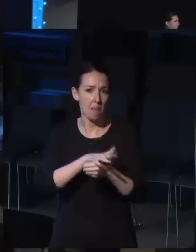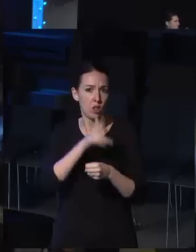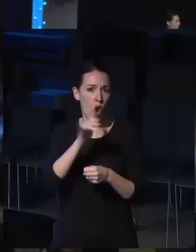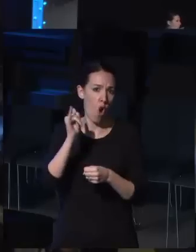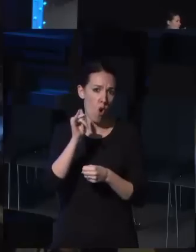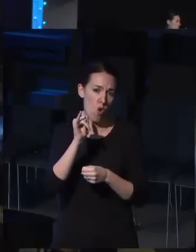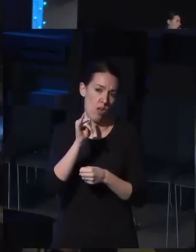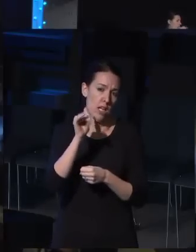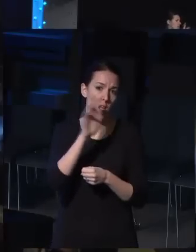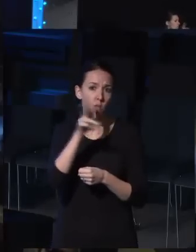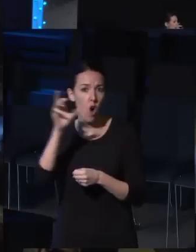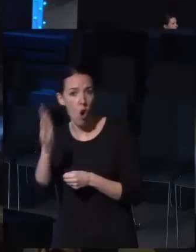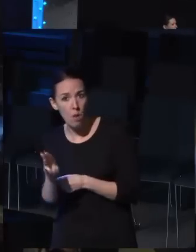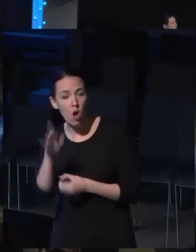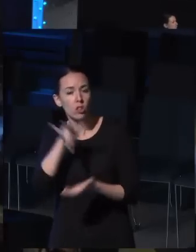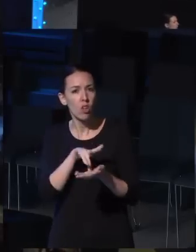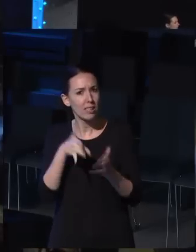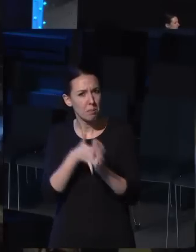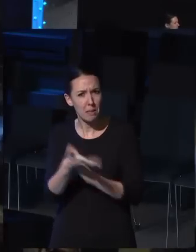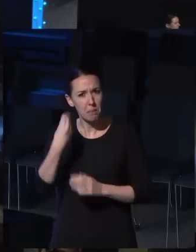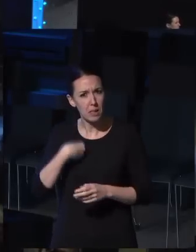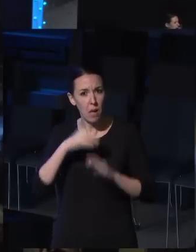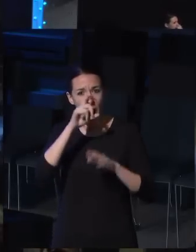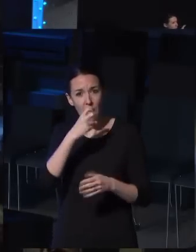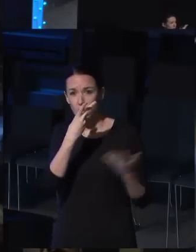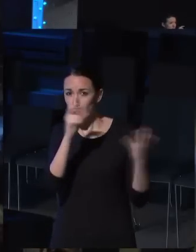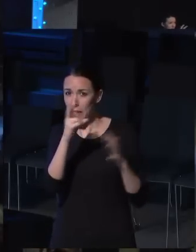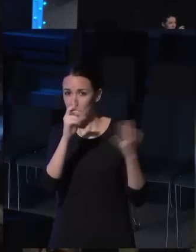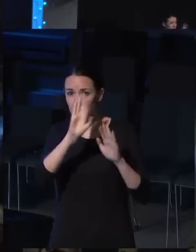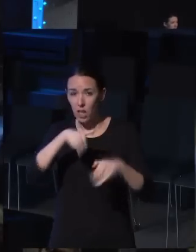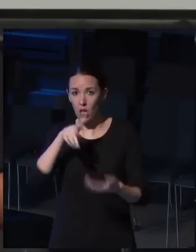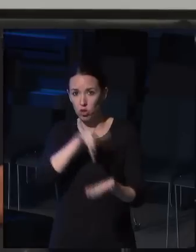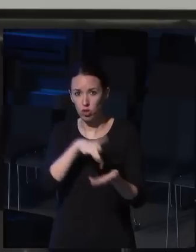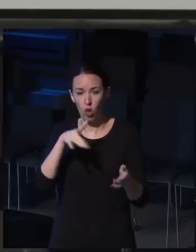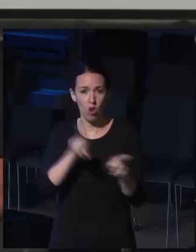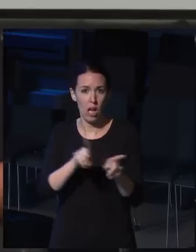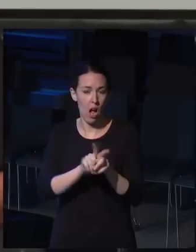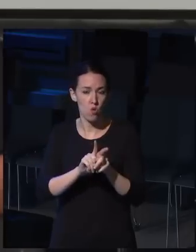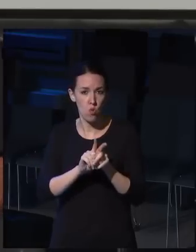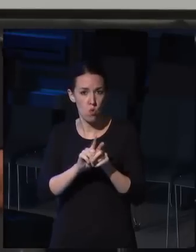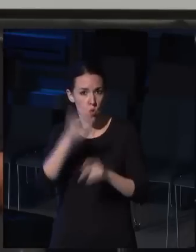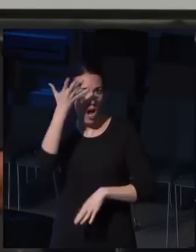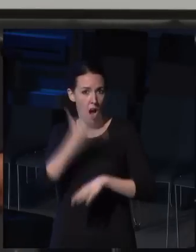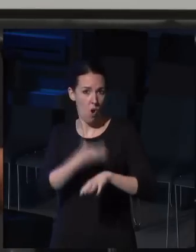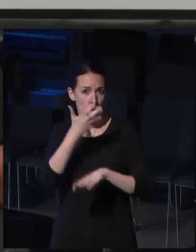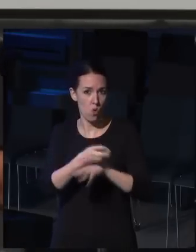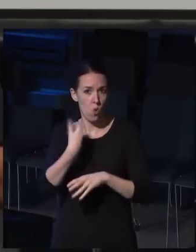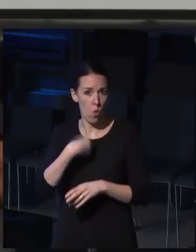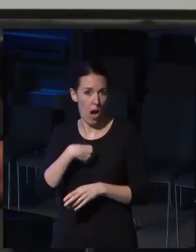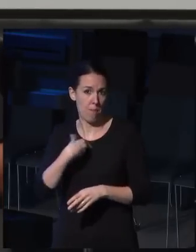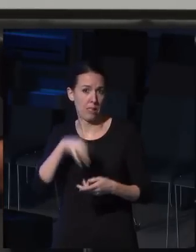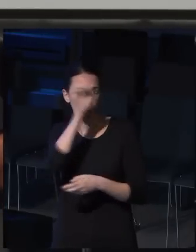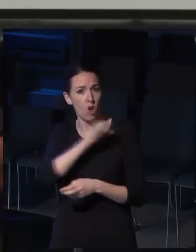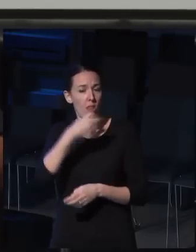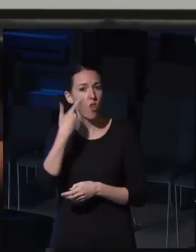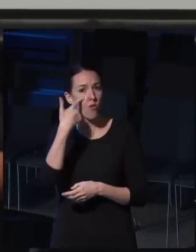de acceder a él, y contaban un poco lo mismo. A finales de los 70, antes de que Sugar Hill Gang grabara el Aserehe, A, de